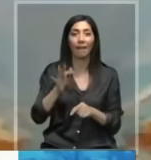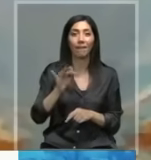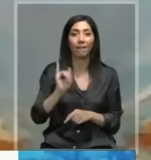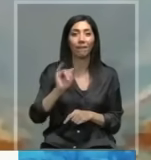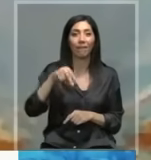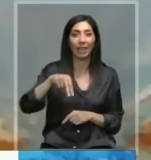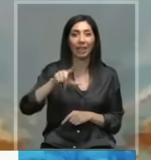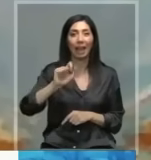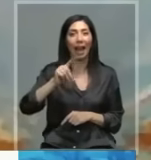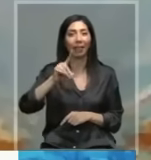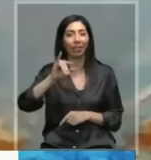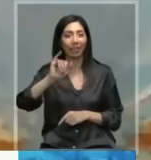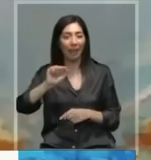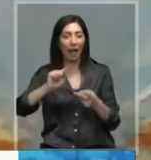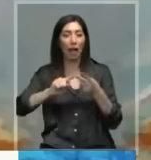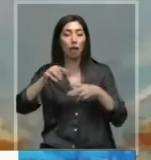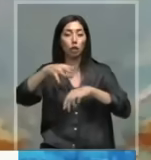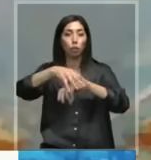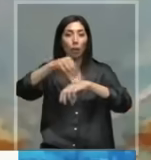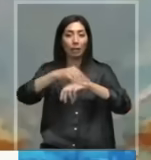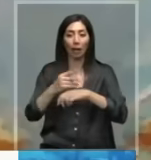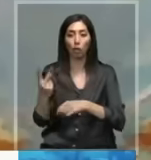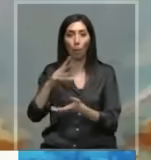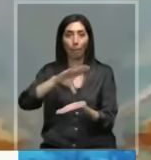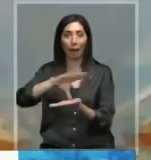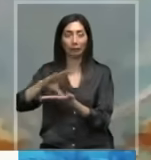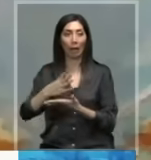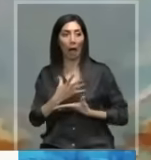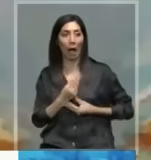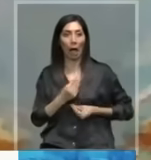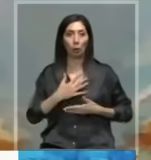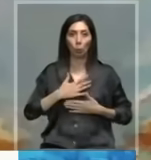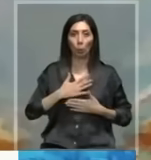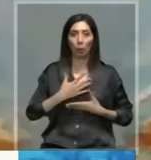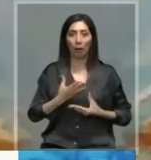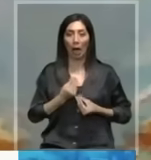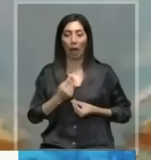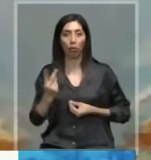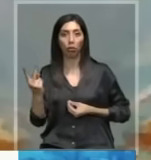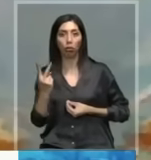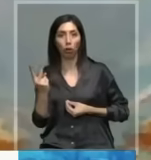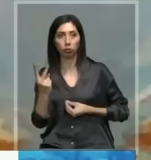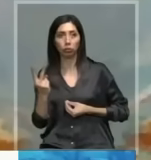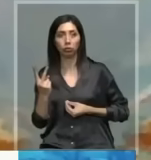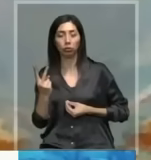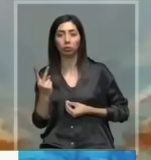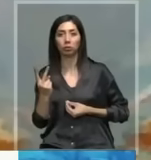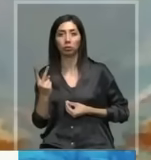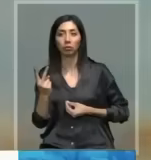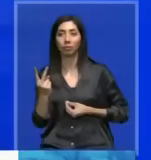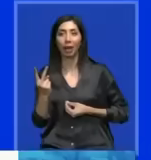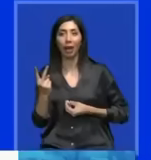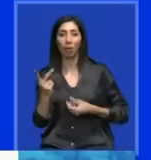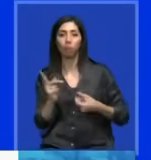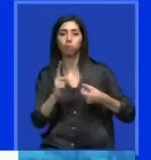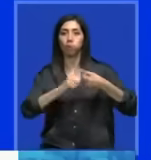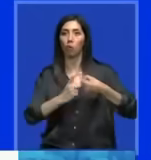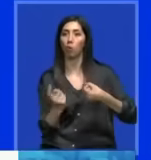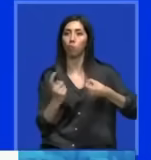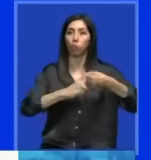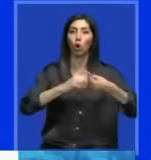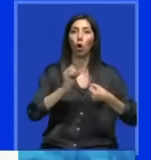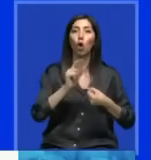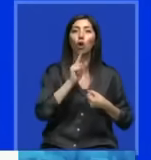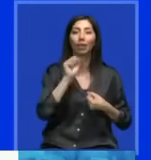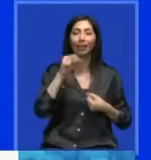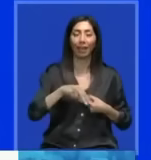Suecia, generó el efecto inverso que probablemente quería Putin. Ahora tiene más frontera OTAN con Rusia.